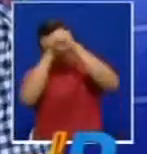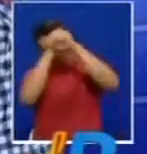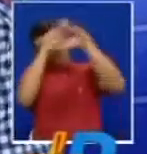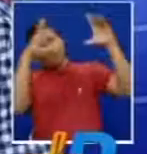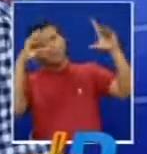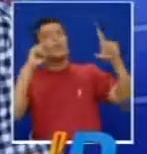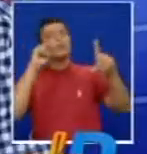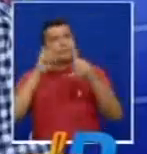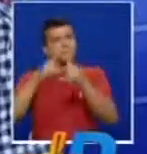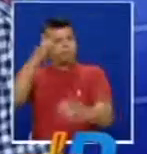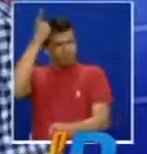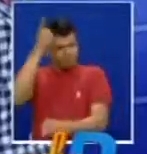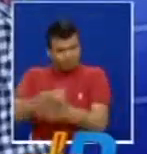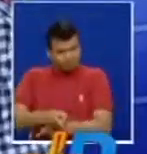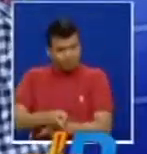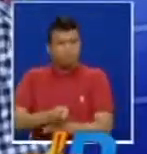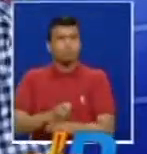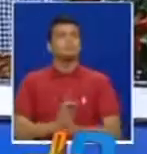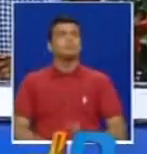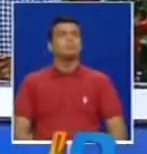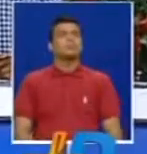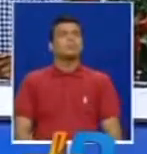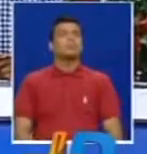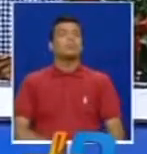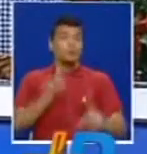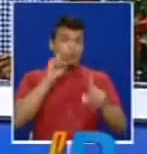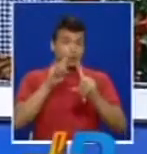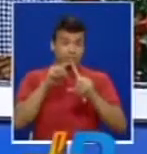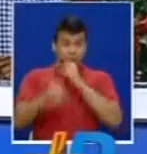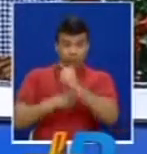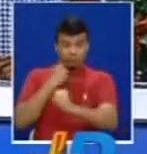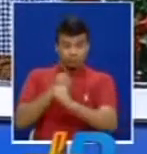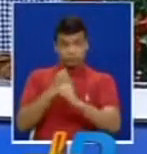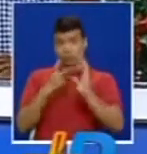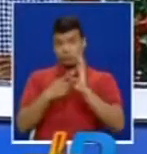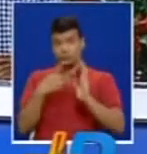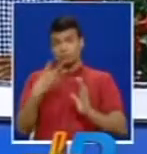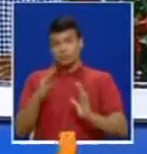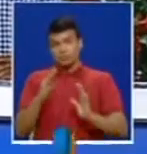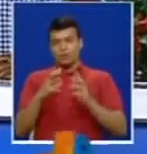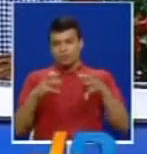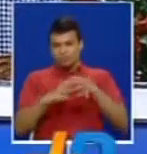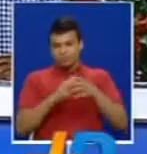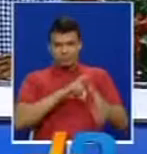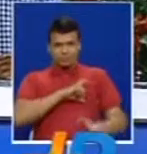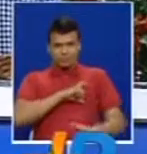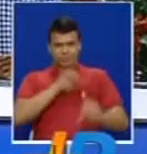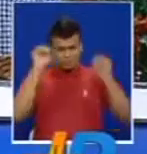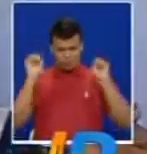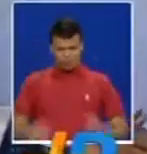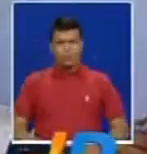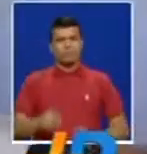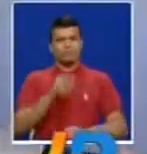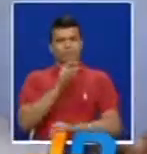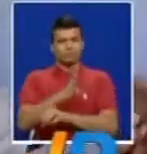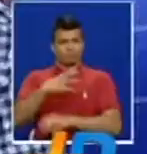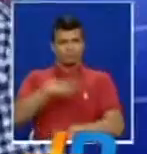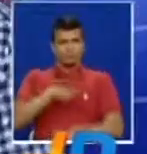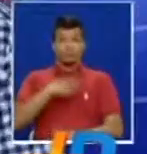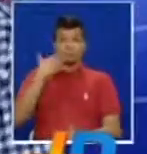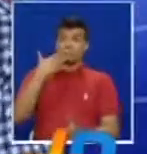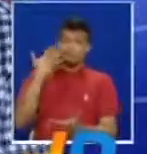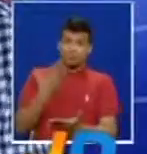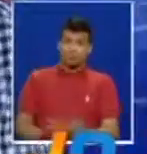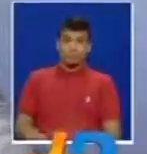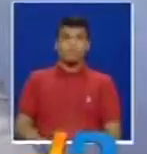ilusión. Y bueno, queremos que este año sea el año del Deportivo Cali, el año de John Biafara. Importante su aporte, John